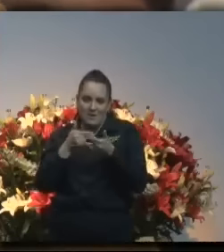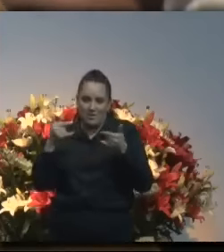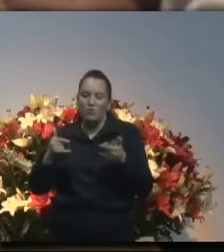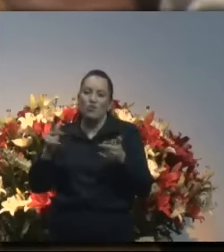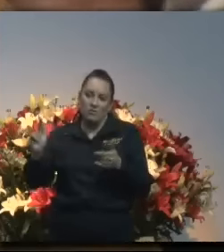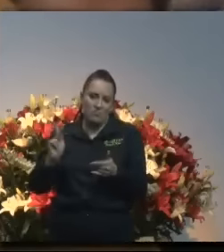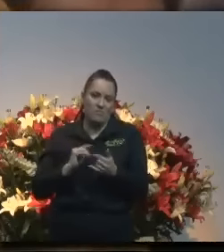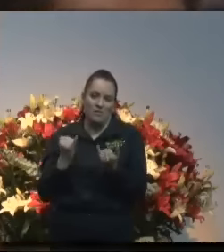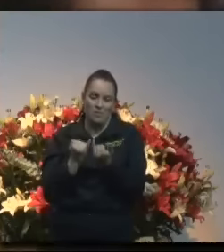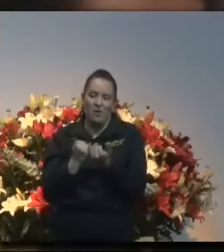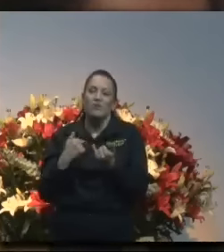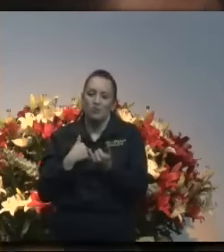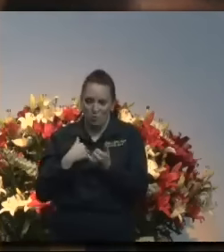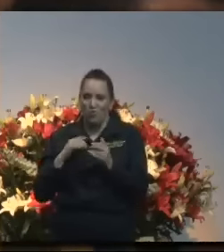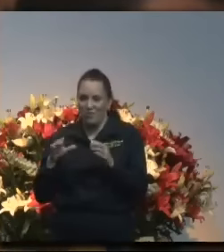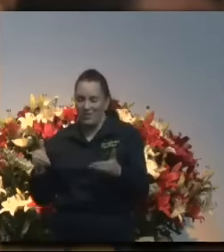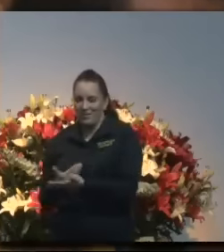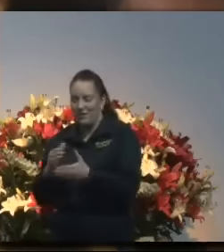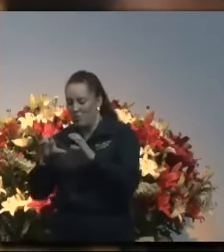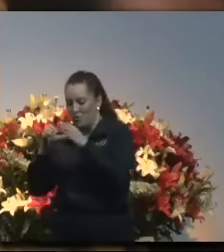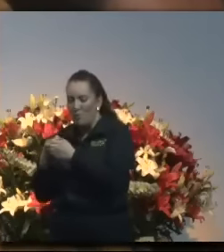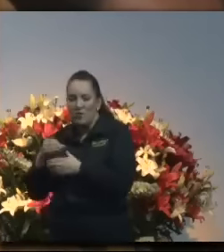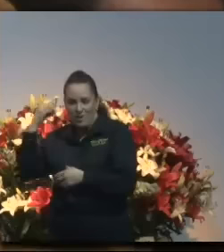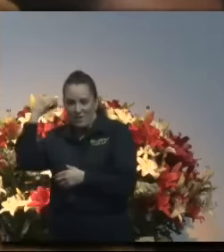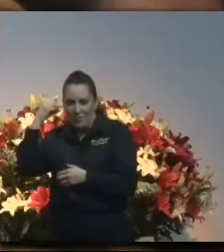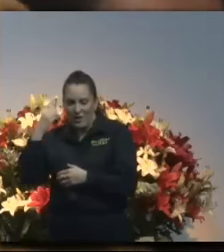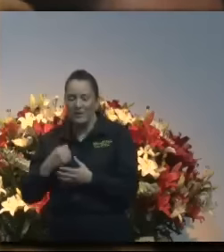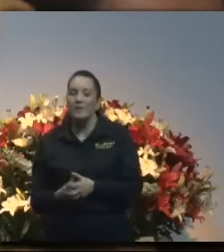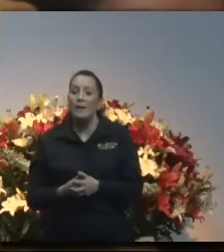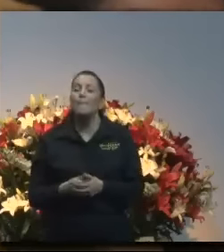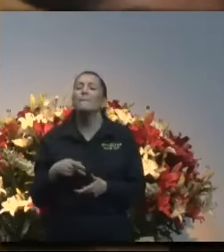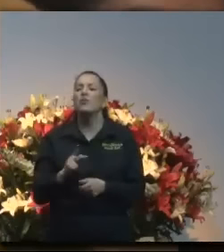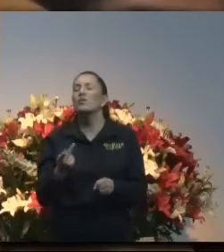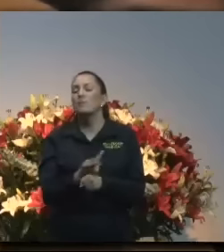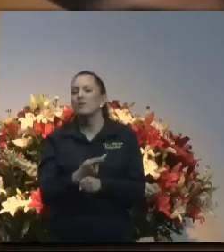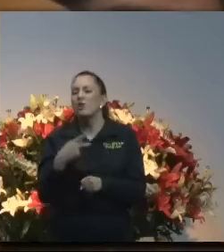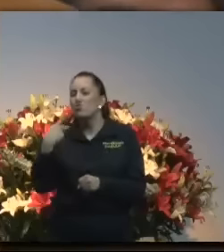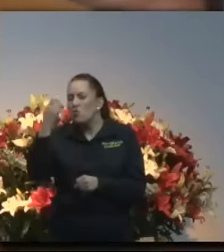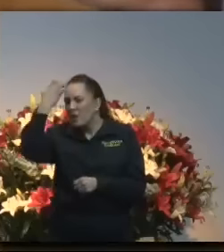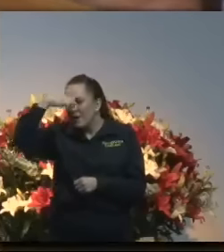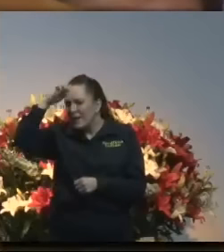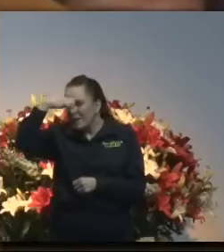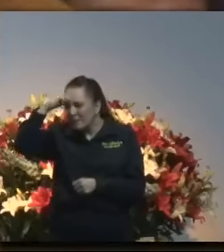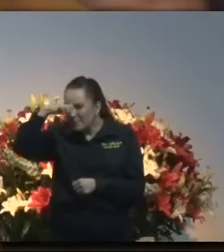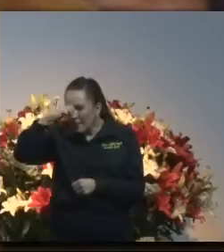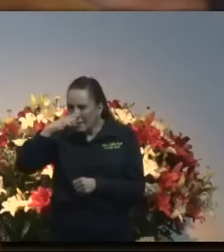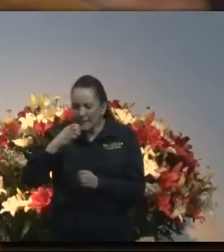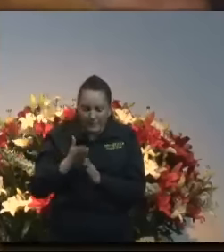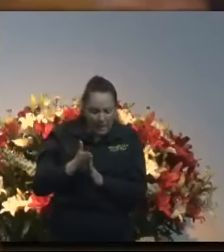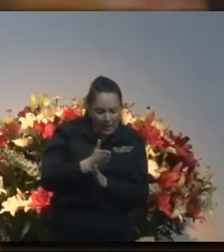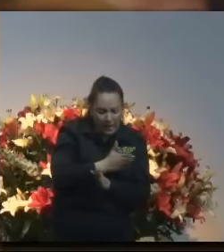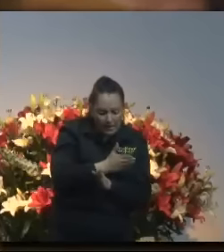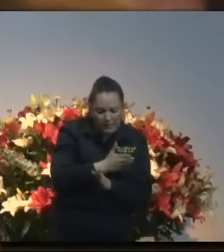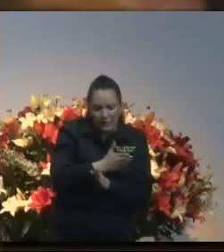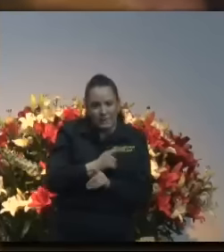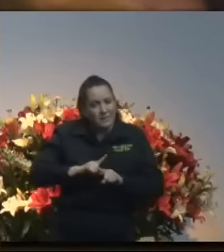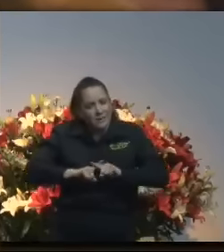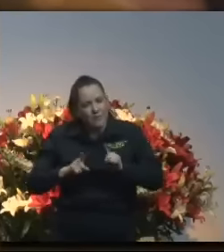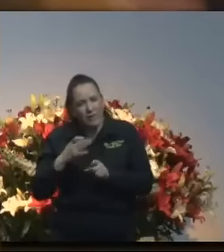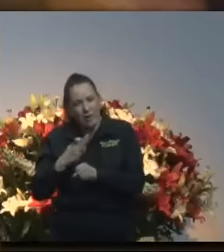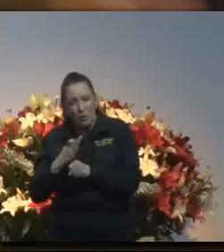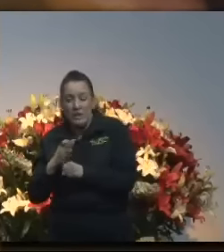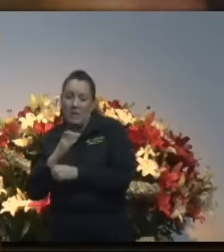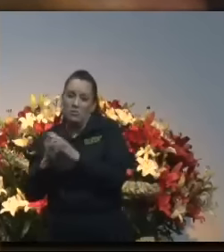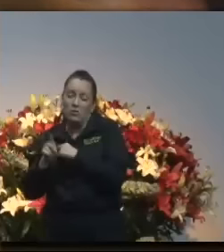de Oaxaca. Sin embargo, tus experiencias y hechos en el pasado dicen más que tus palabras de la actualidad. En el